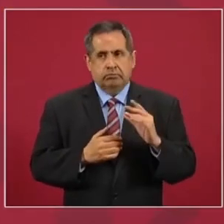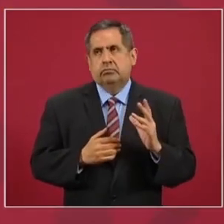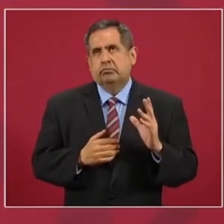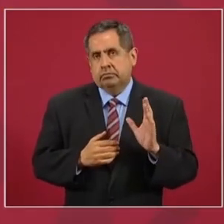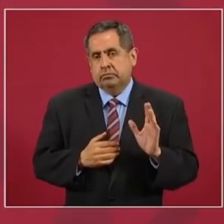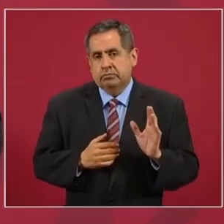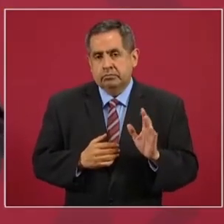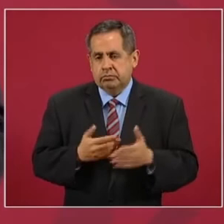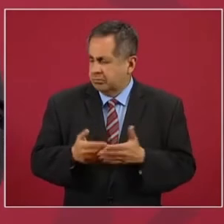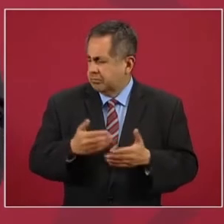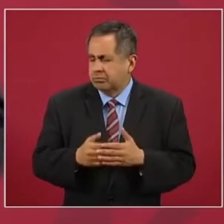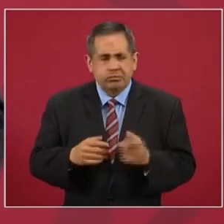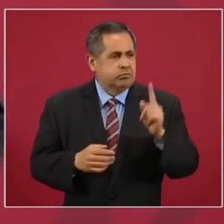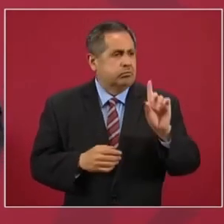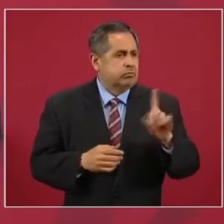está